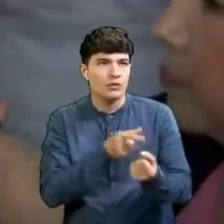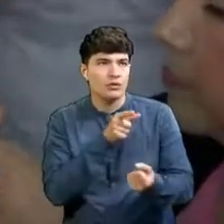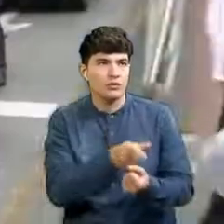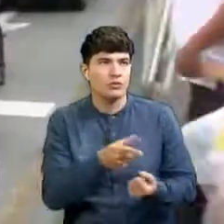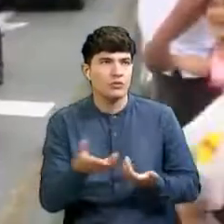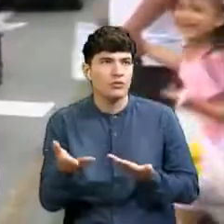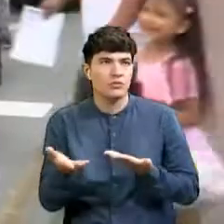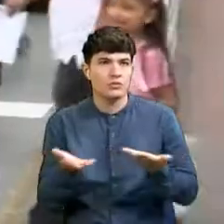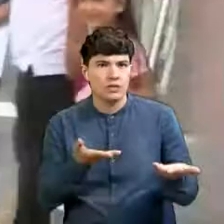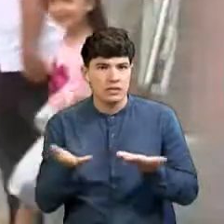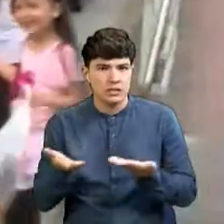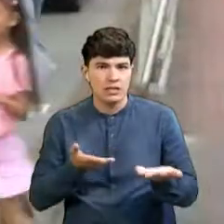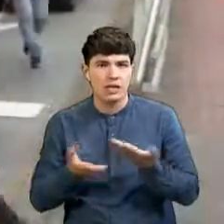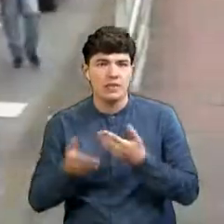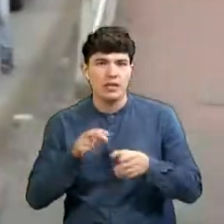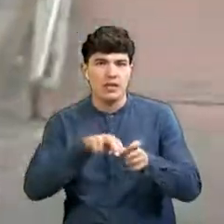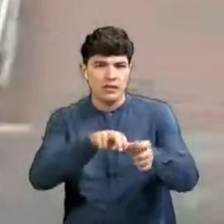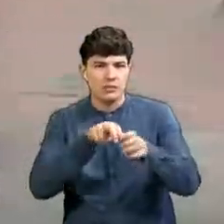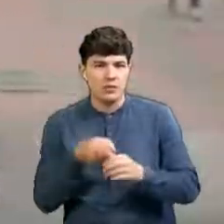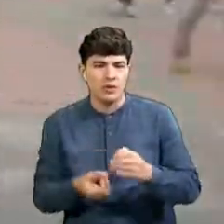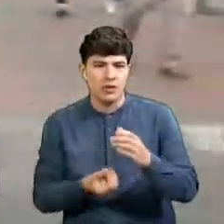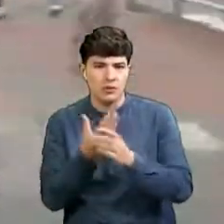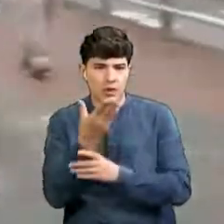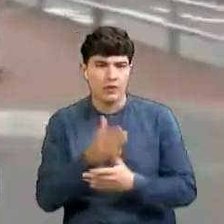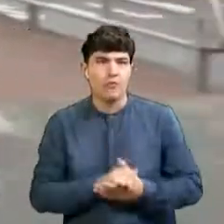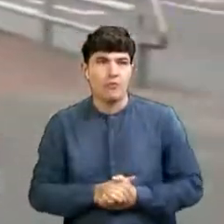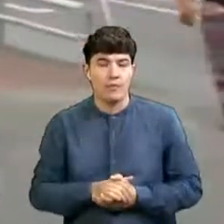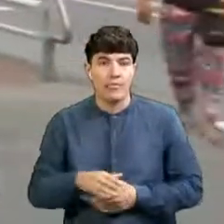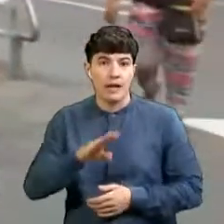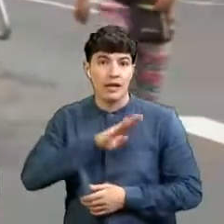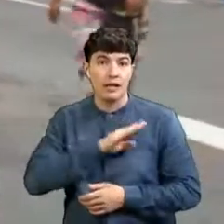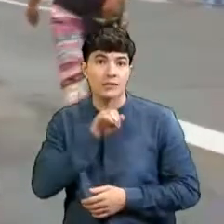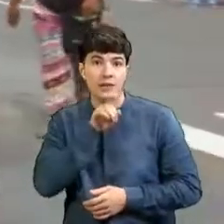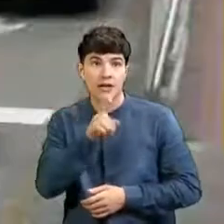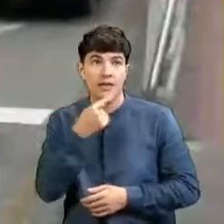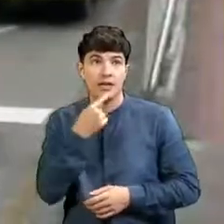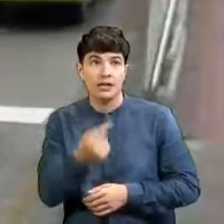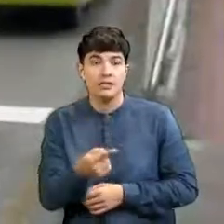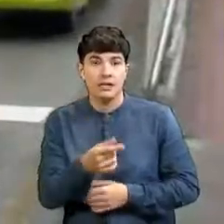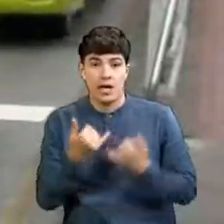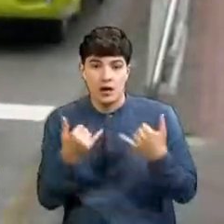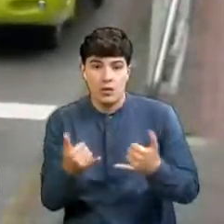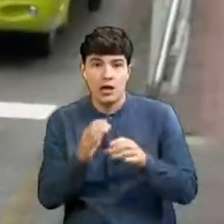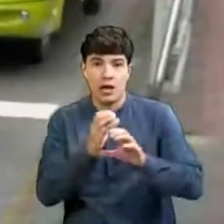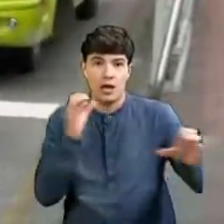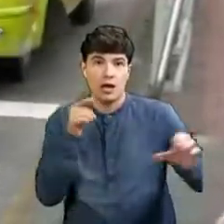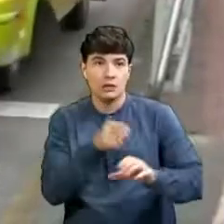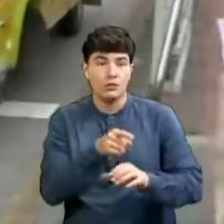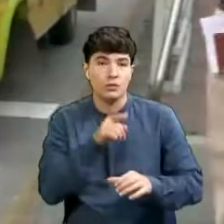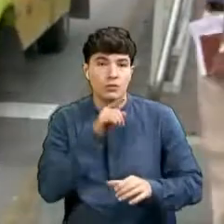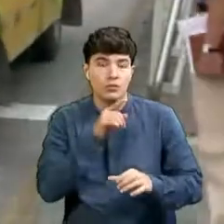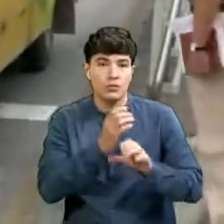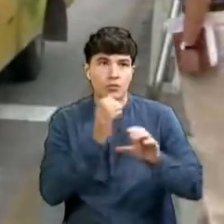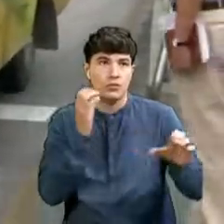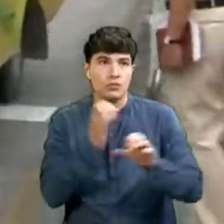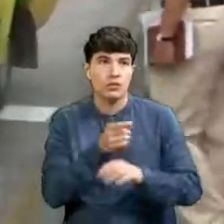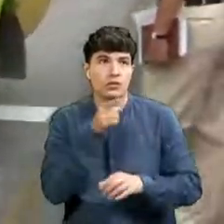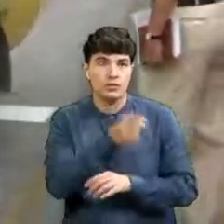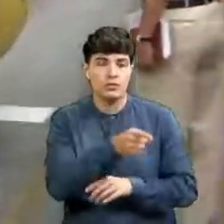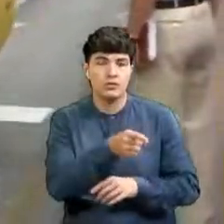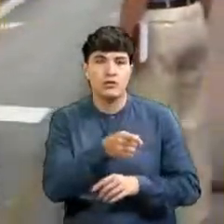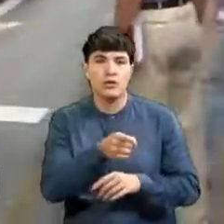en lo posible el mandatario local de bucaramanga asegura que las actuales rutas de buses están politizadas